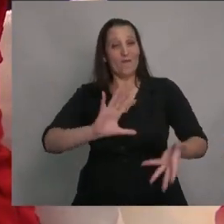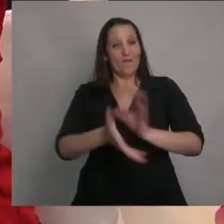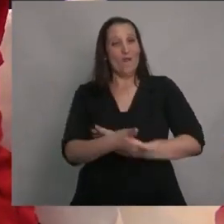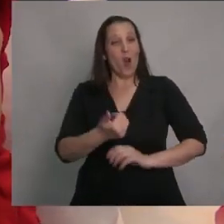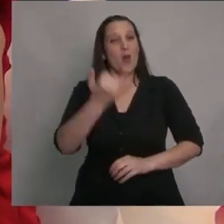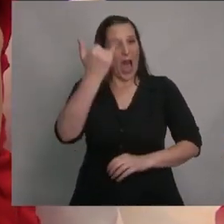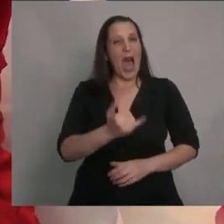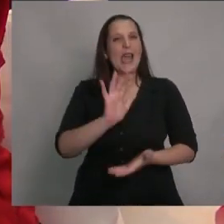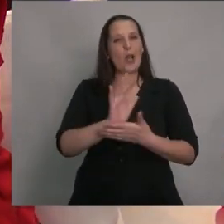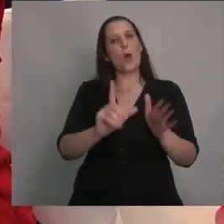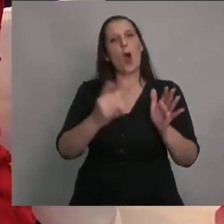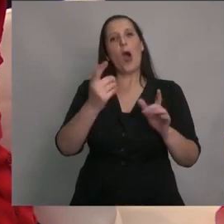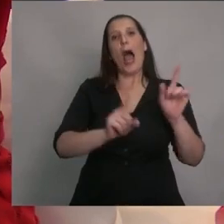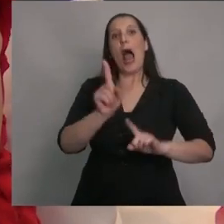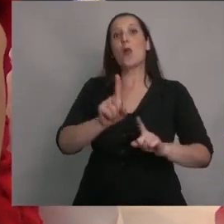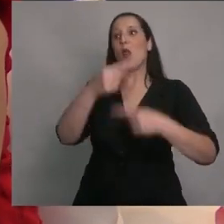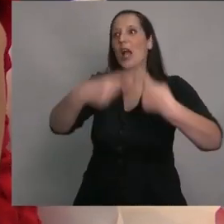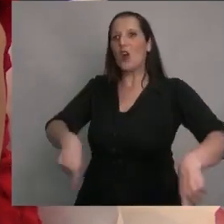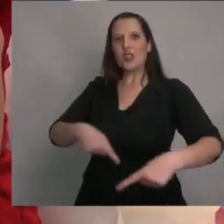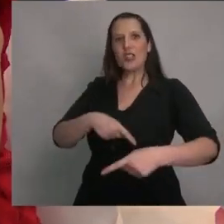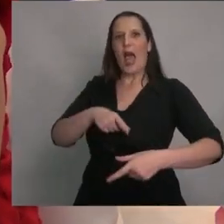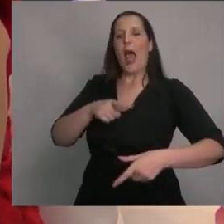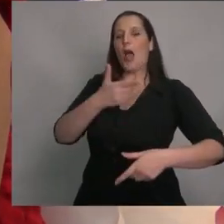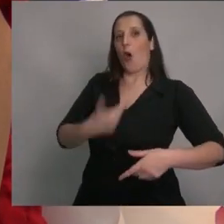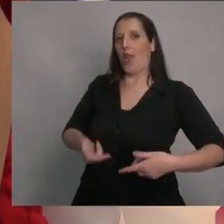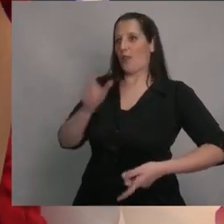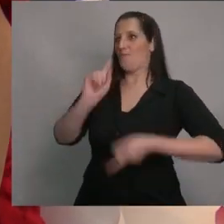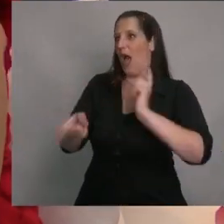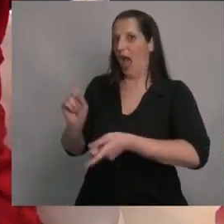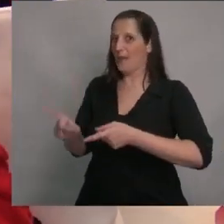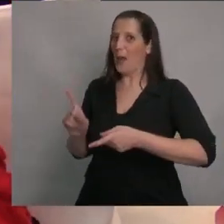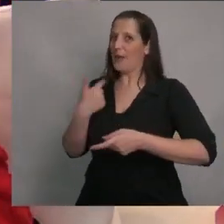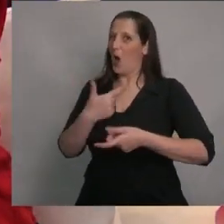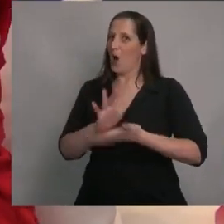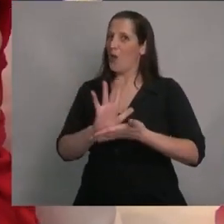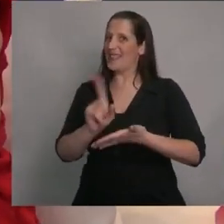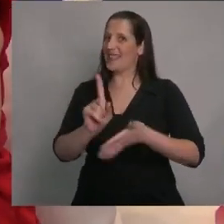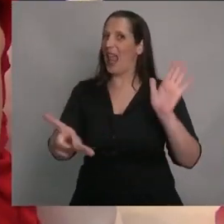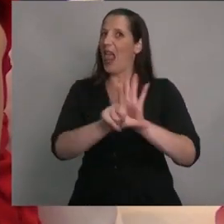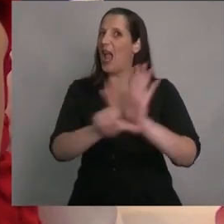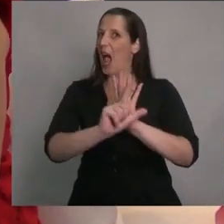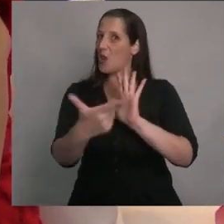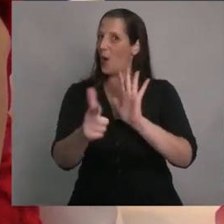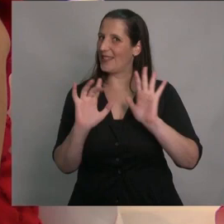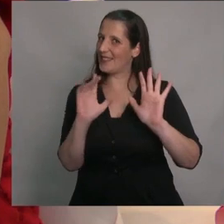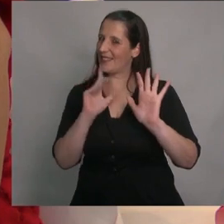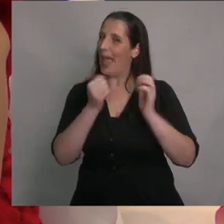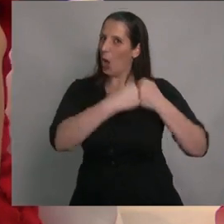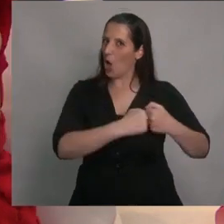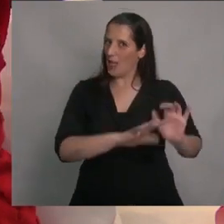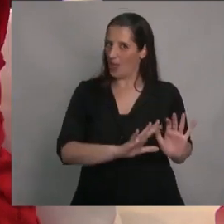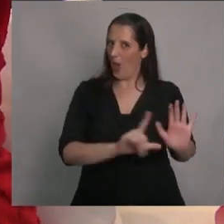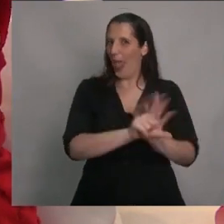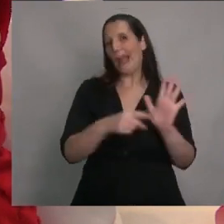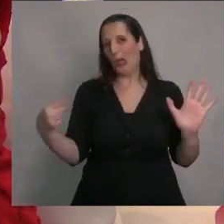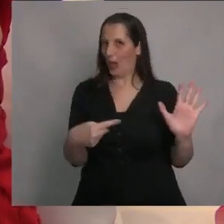prácticas paralegales y parapoliciales y paramilitares, se expande en este momento en el continente sin